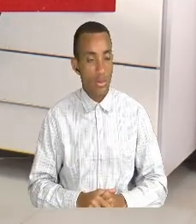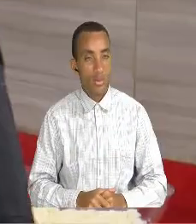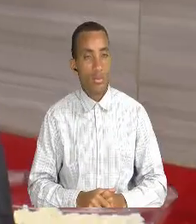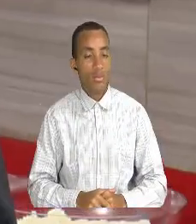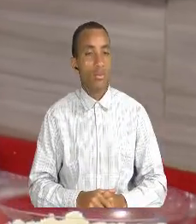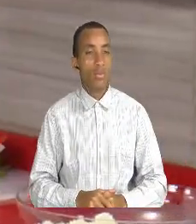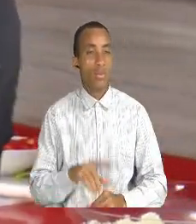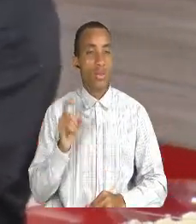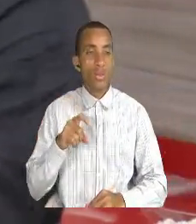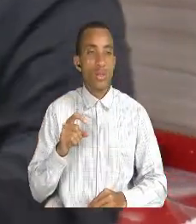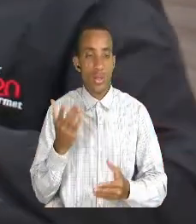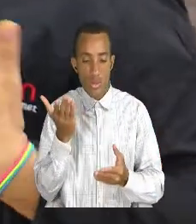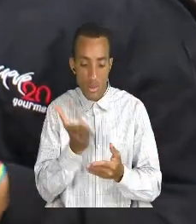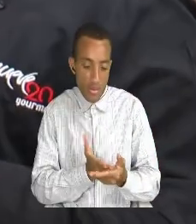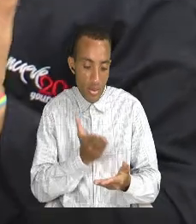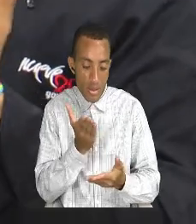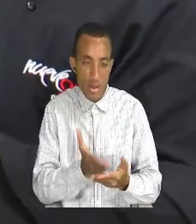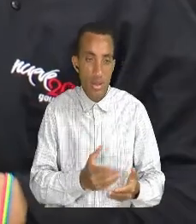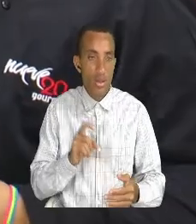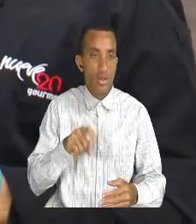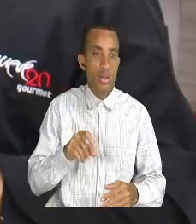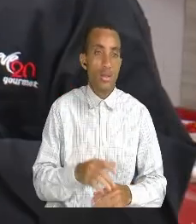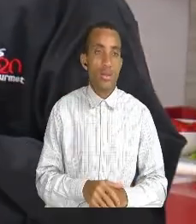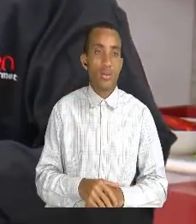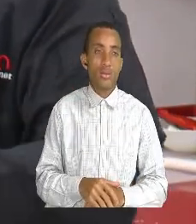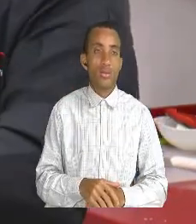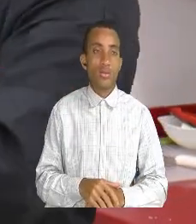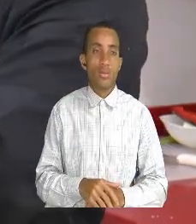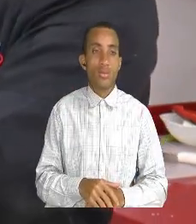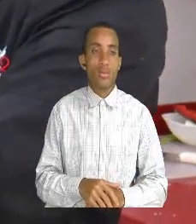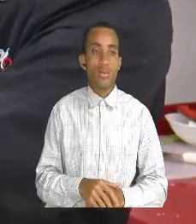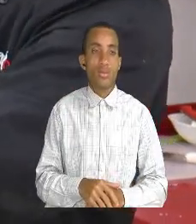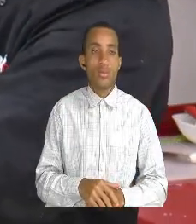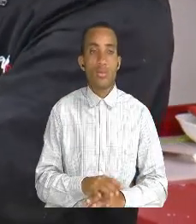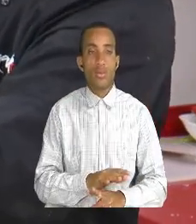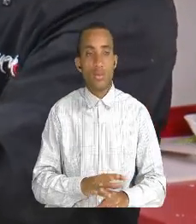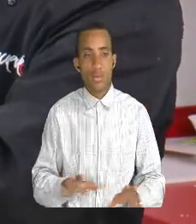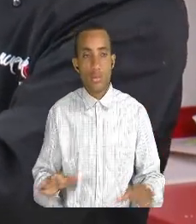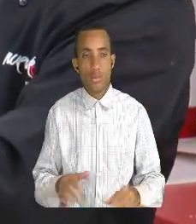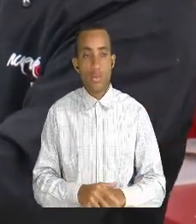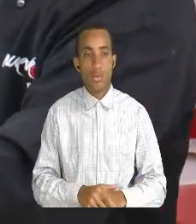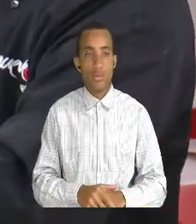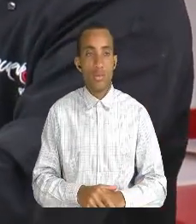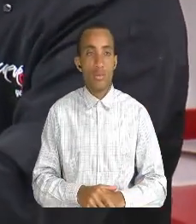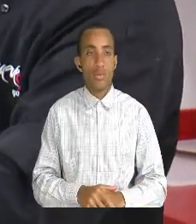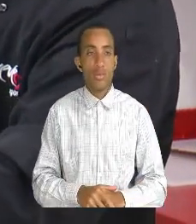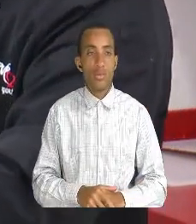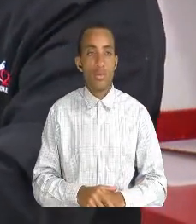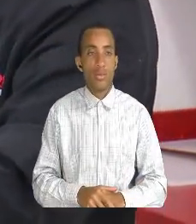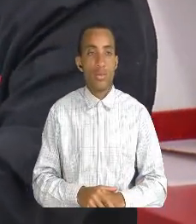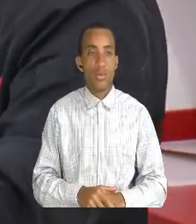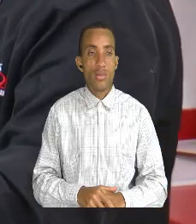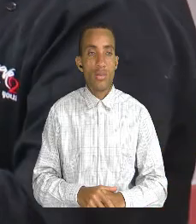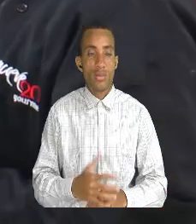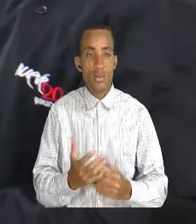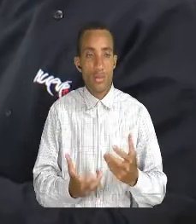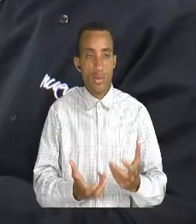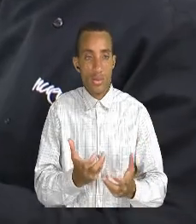no necesito partirlos para que se me cocinen rápido, para que se me cojan rápido el... Sí, el... Ajá, la cocción.